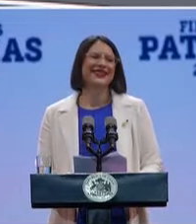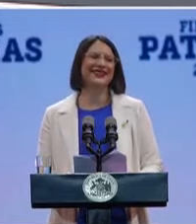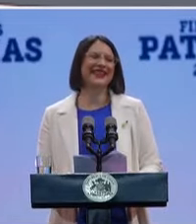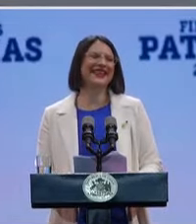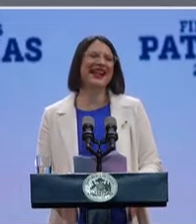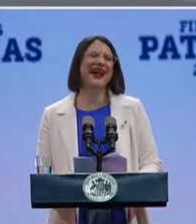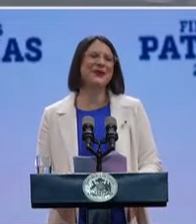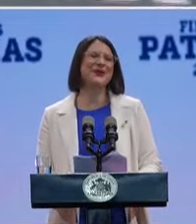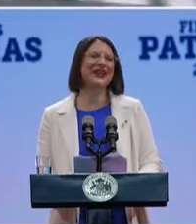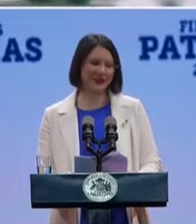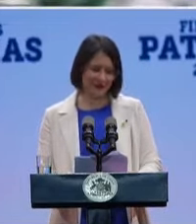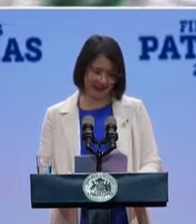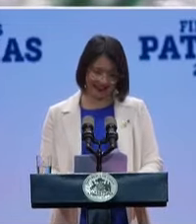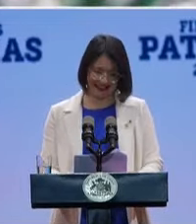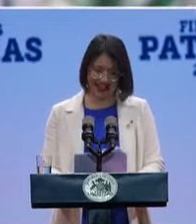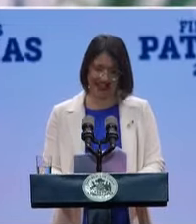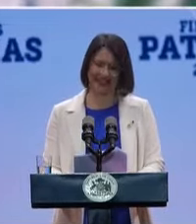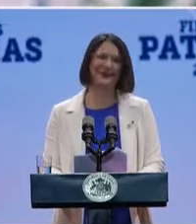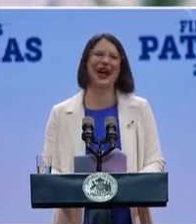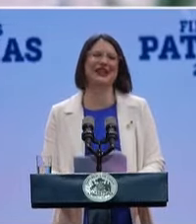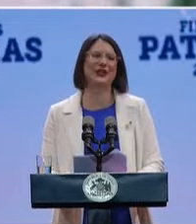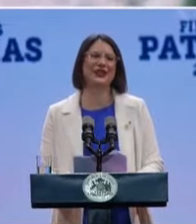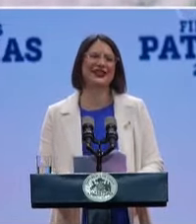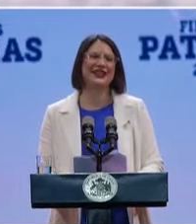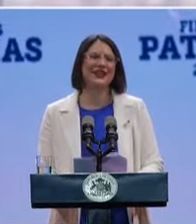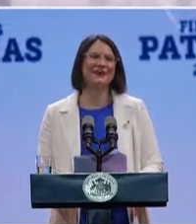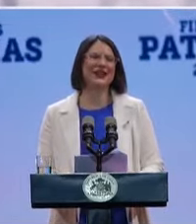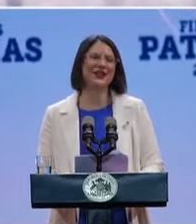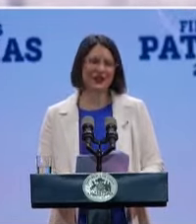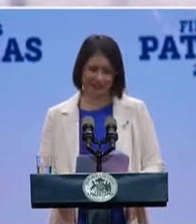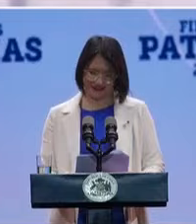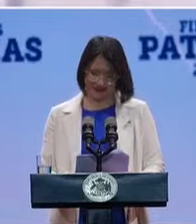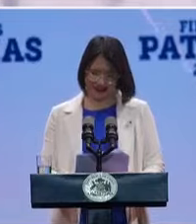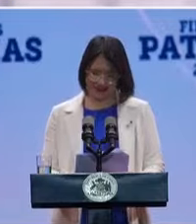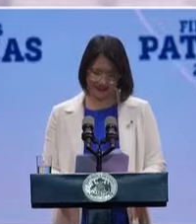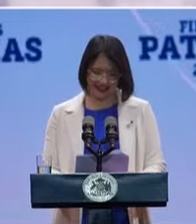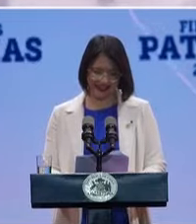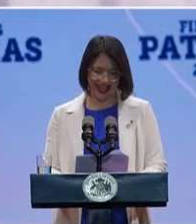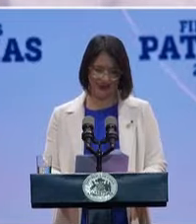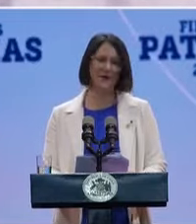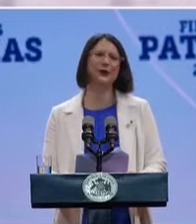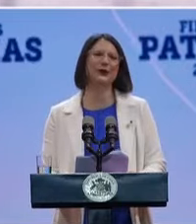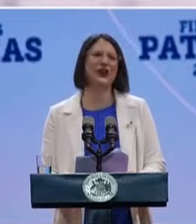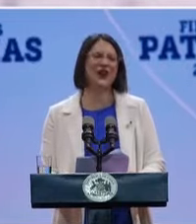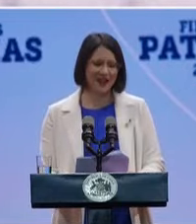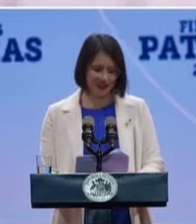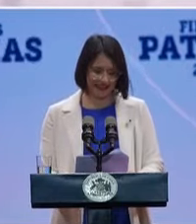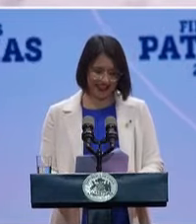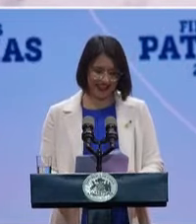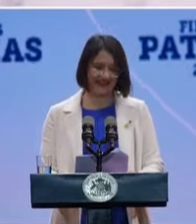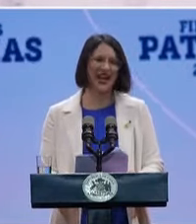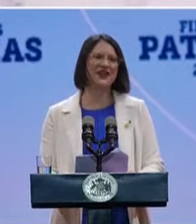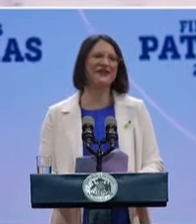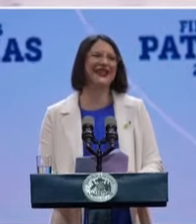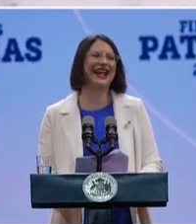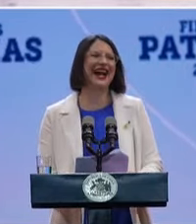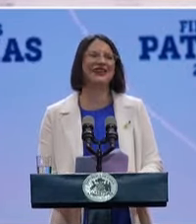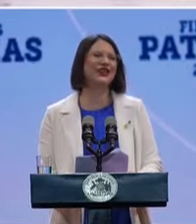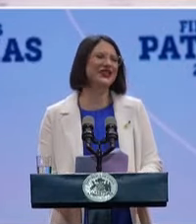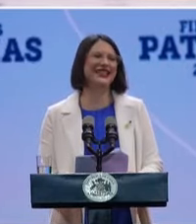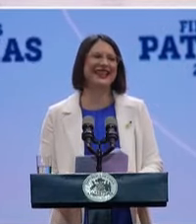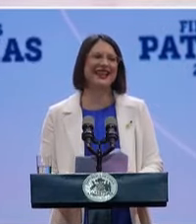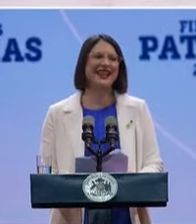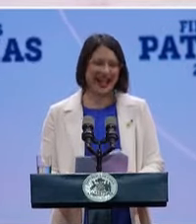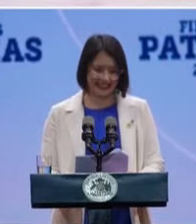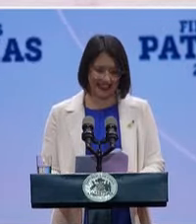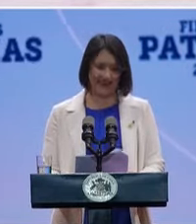Trump, que es además el segundo incidente en solo 2 meses. Un hecho que hasta ahora pone por las cuerdas a la seguridad estadounidense y que